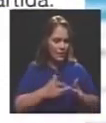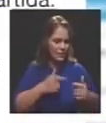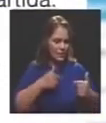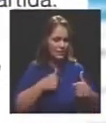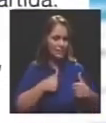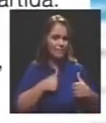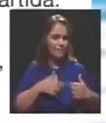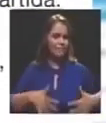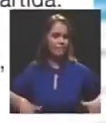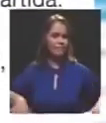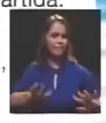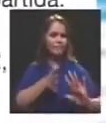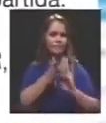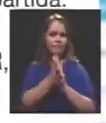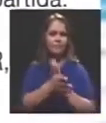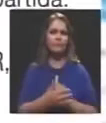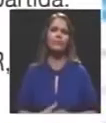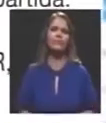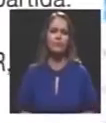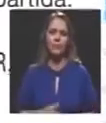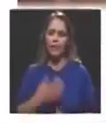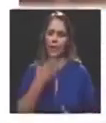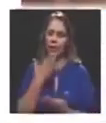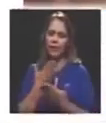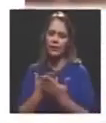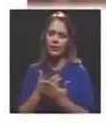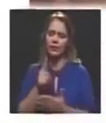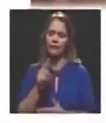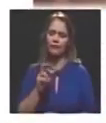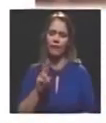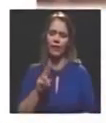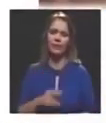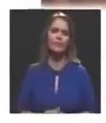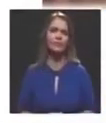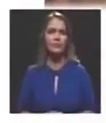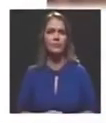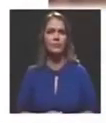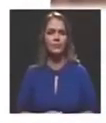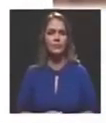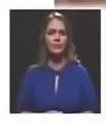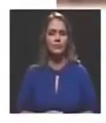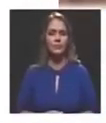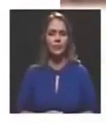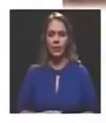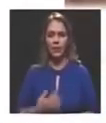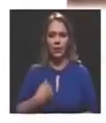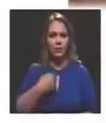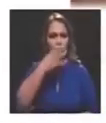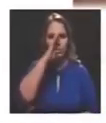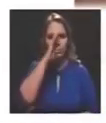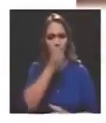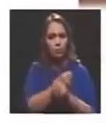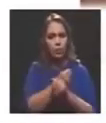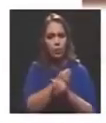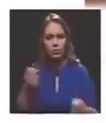este mundo. Nos diste todo. Gracias, Fer. Alejandra Borrero, incrédulos ante la noticia